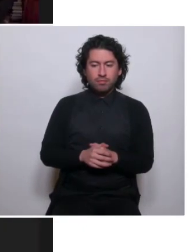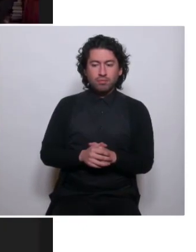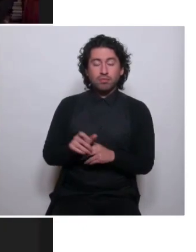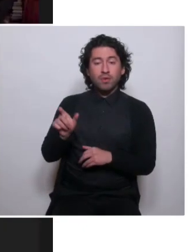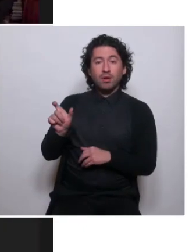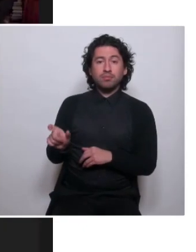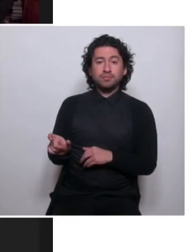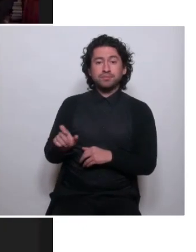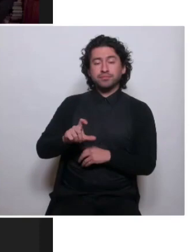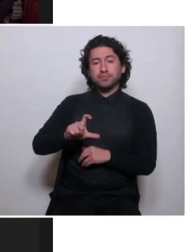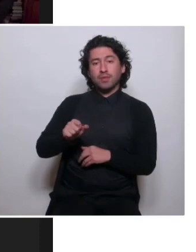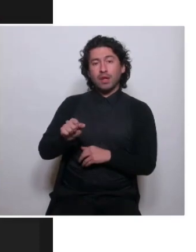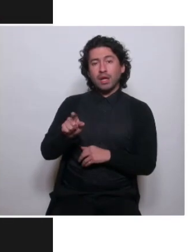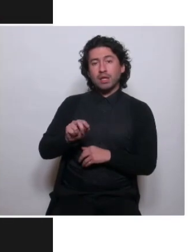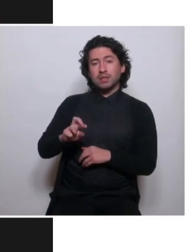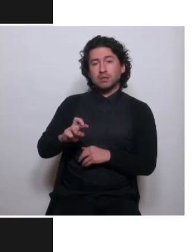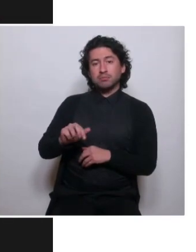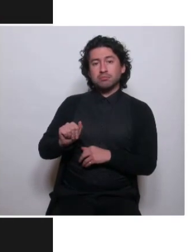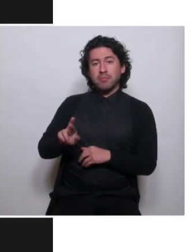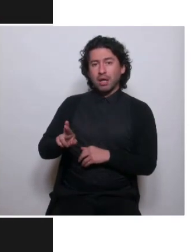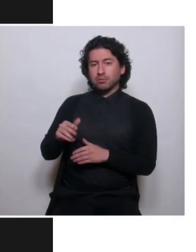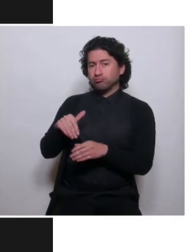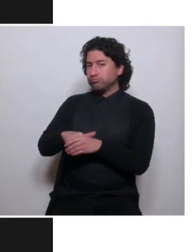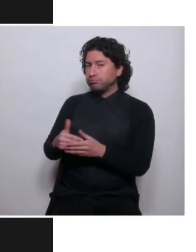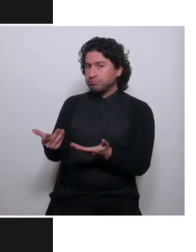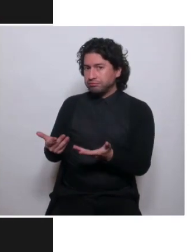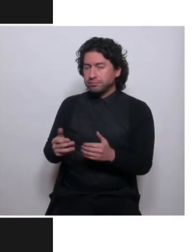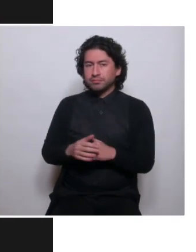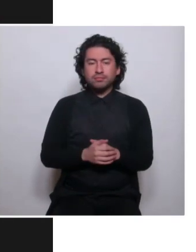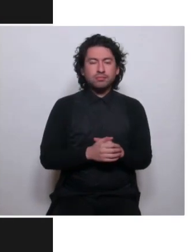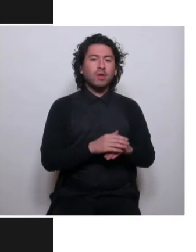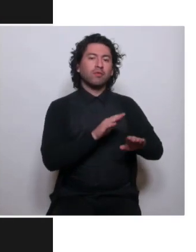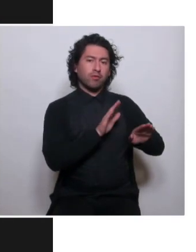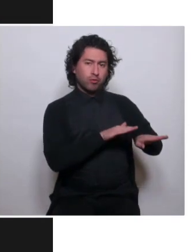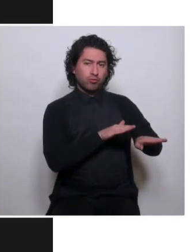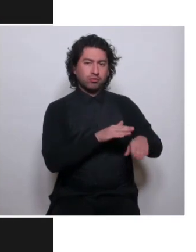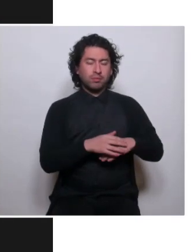Convencional Gaspar Domínguez, ¿cómo vota? A favor.